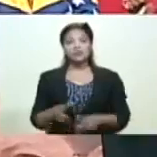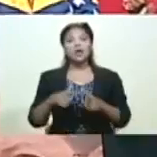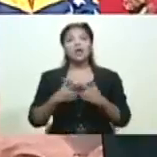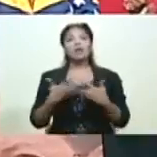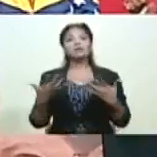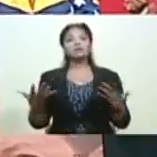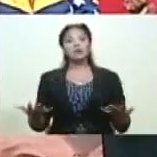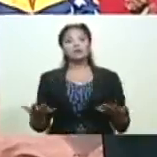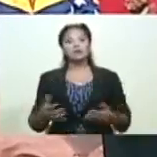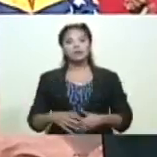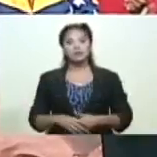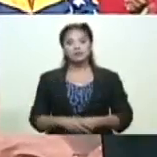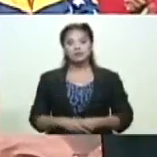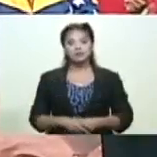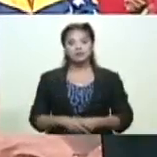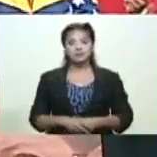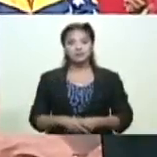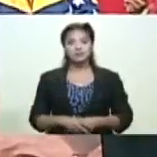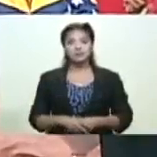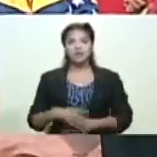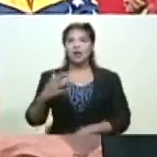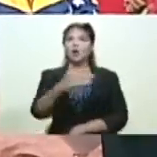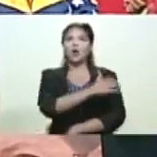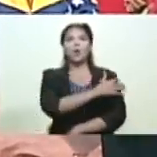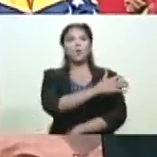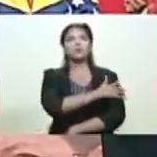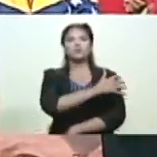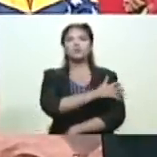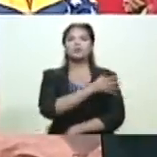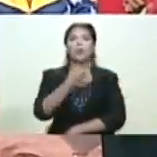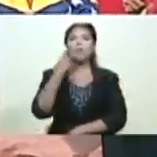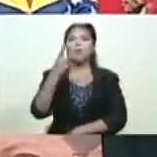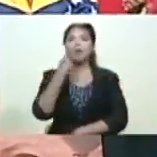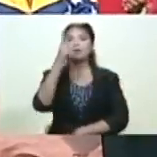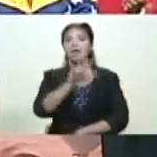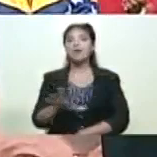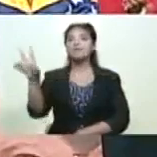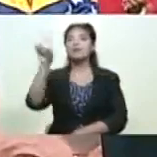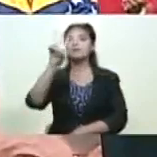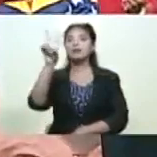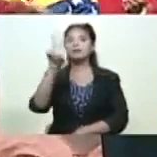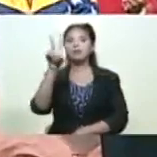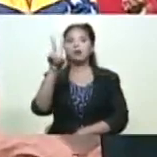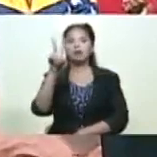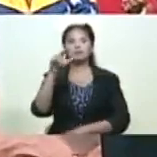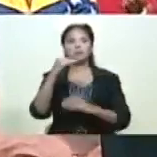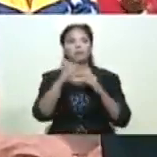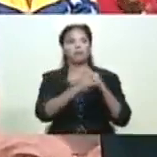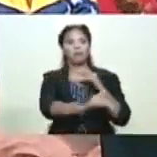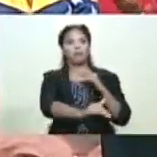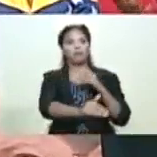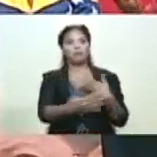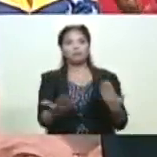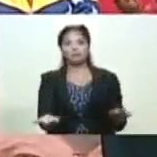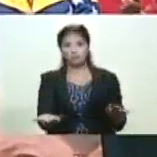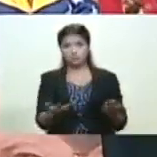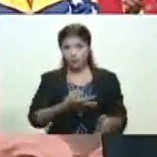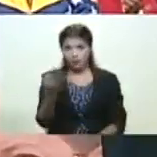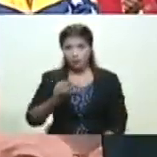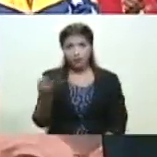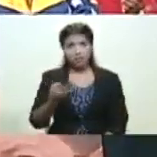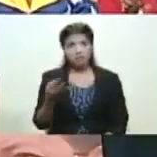Entonces quedaron, la oposición política de Venezuela quedó en la lona. Esa es la